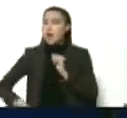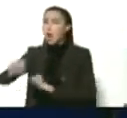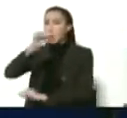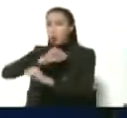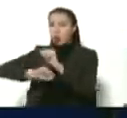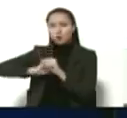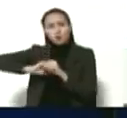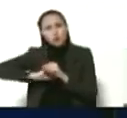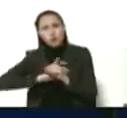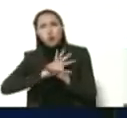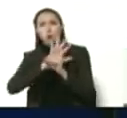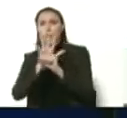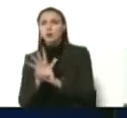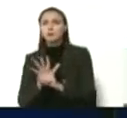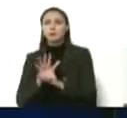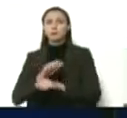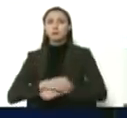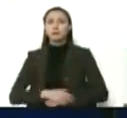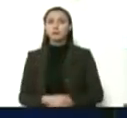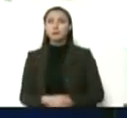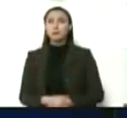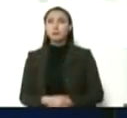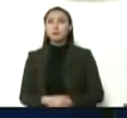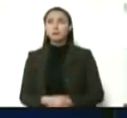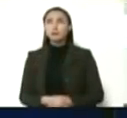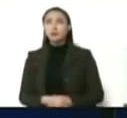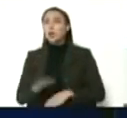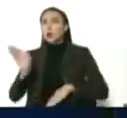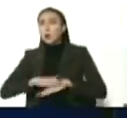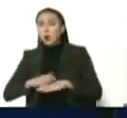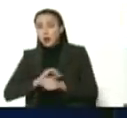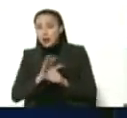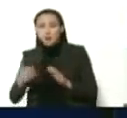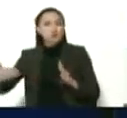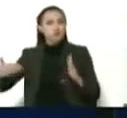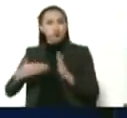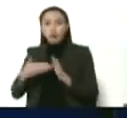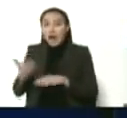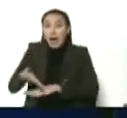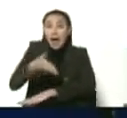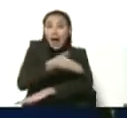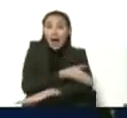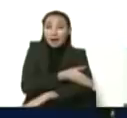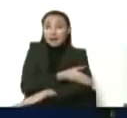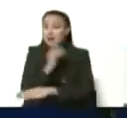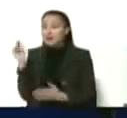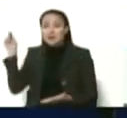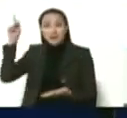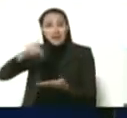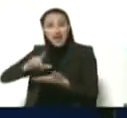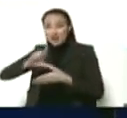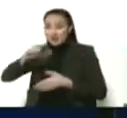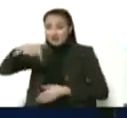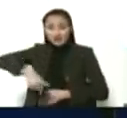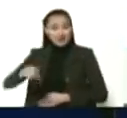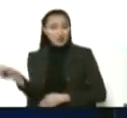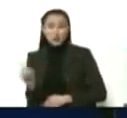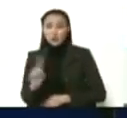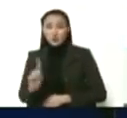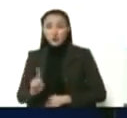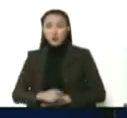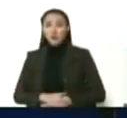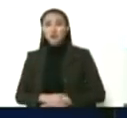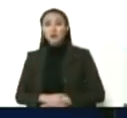contra el Coronavirus. Era una amenaza, no había llegado todavía a América Latina.